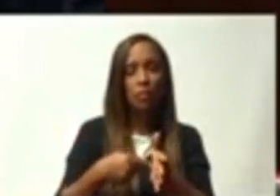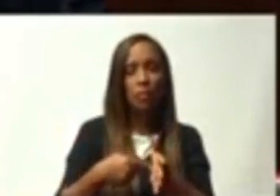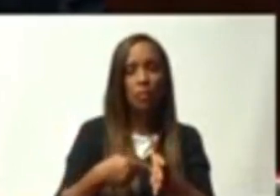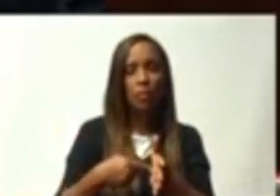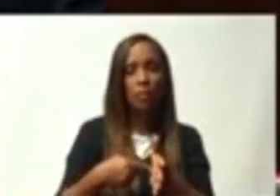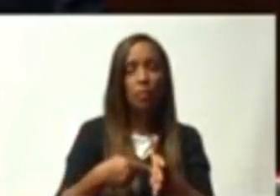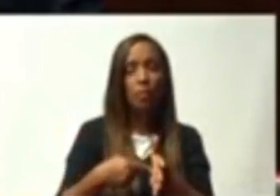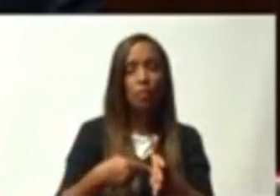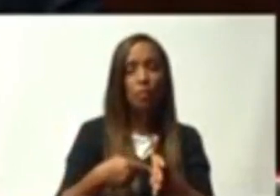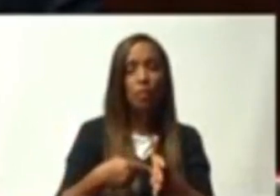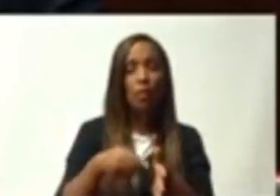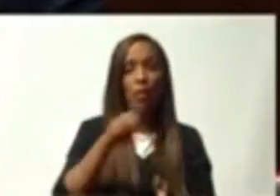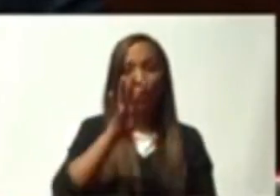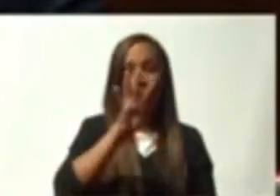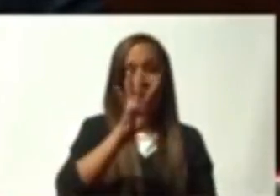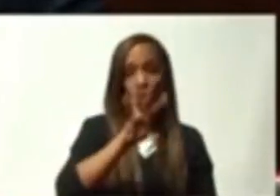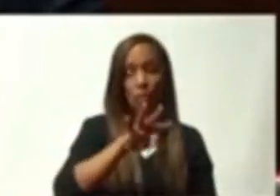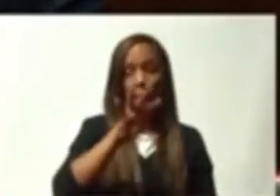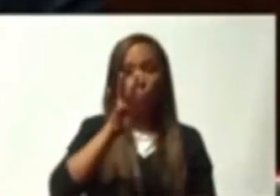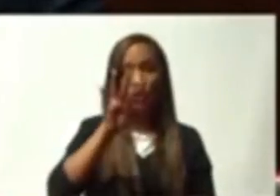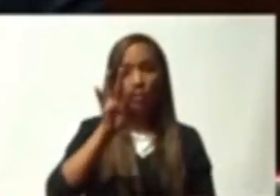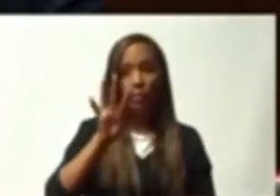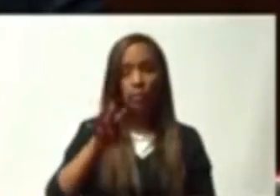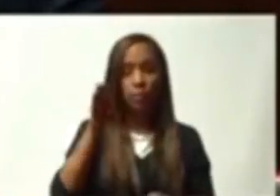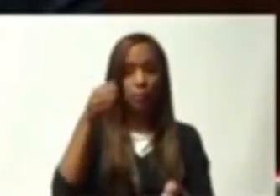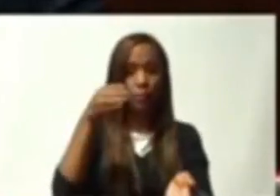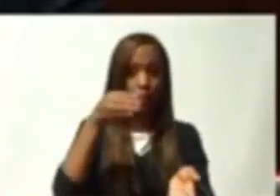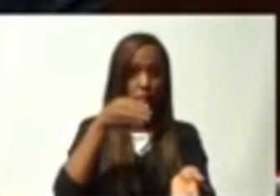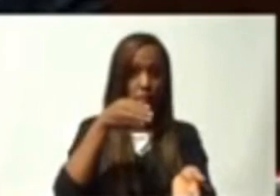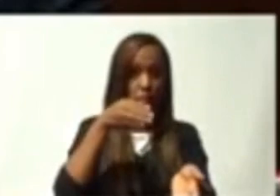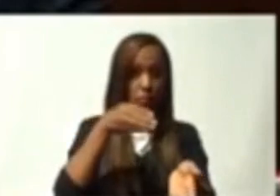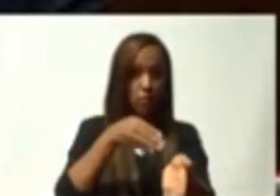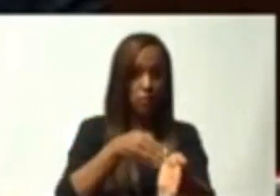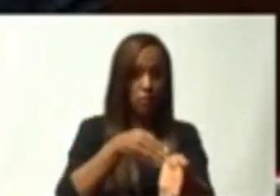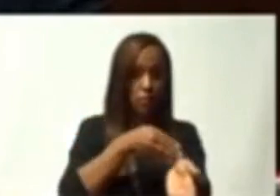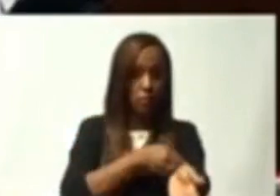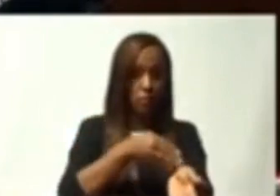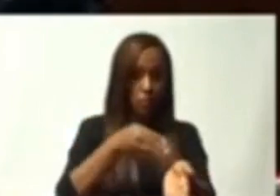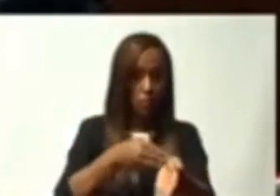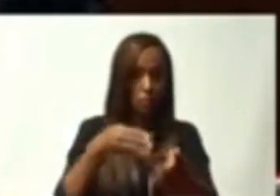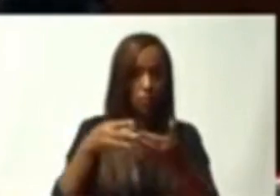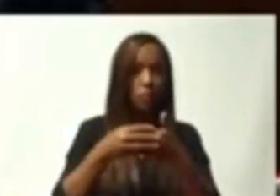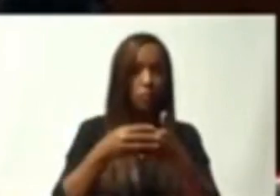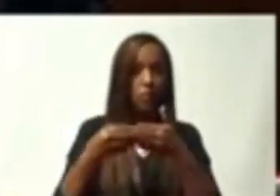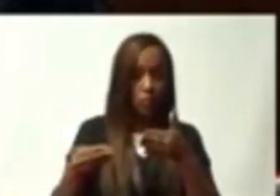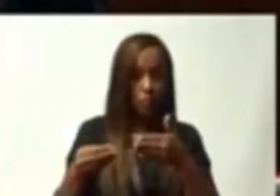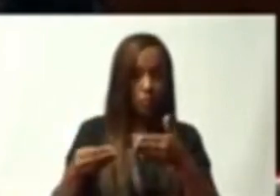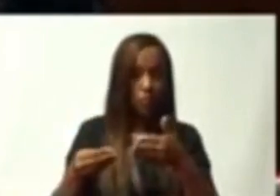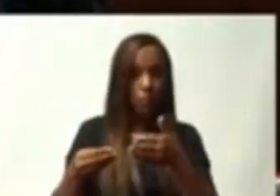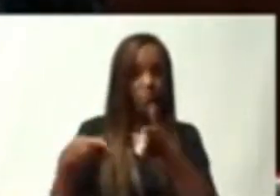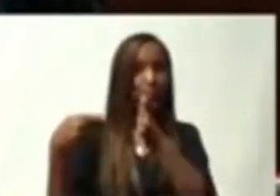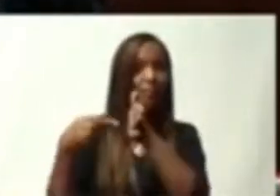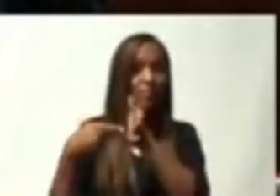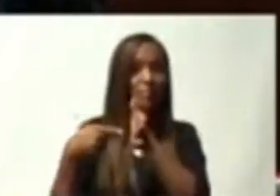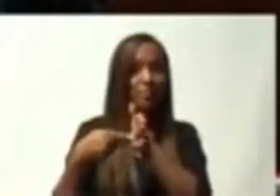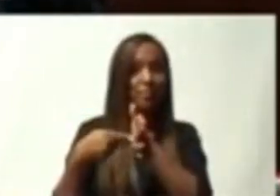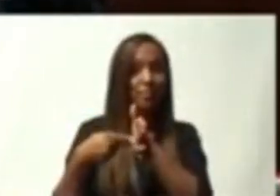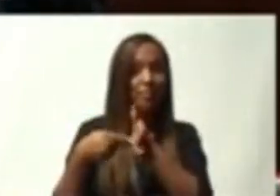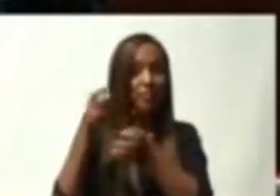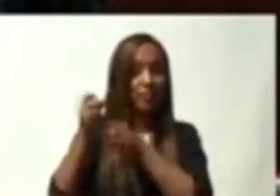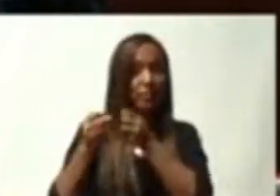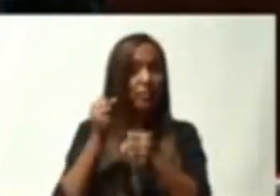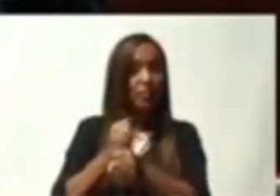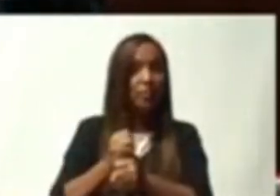De esos 44.000 millones de dólares que debía la República Dominicana en el